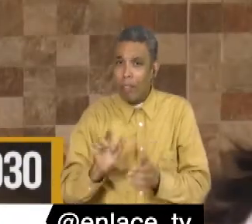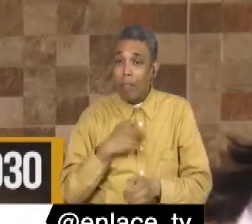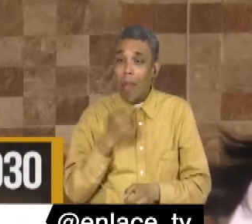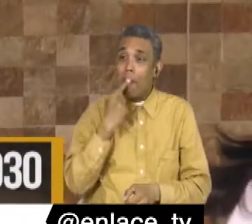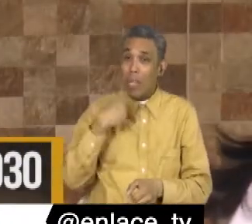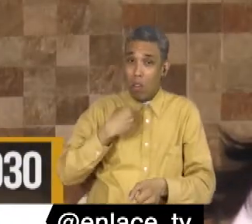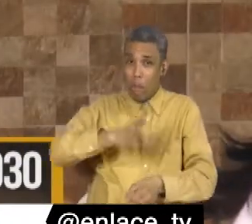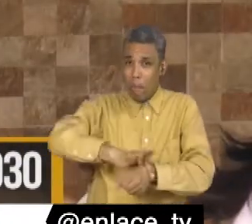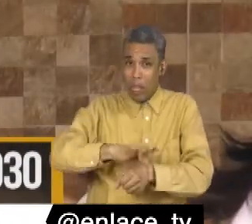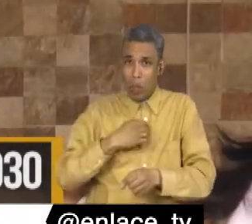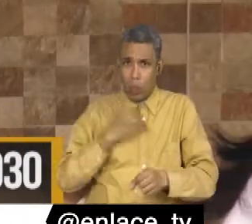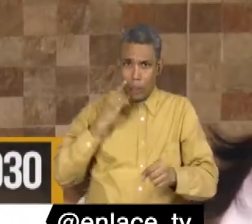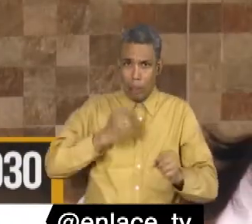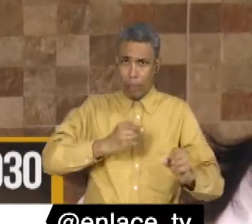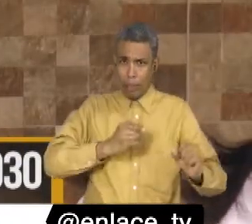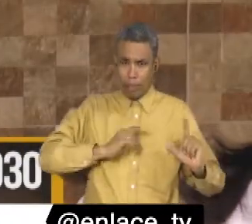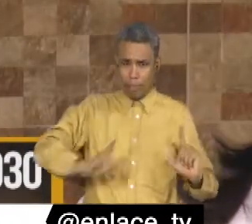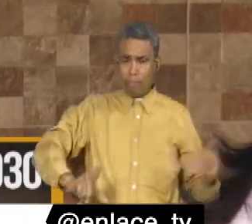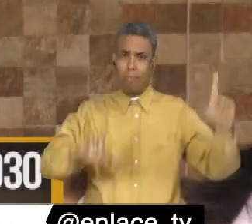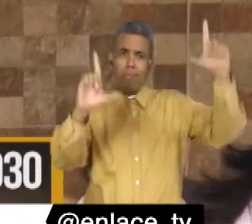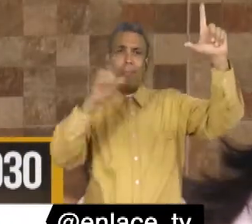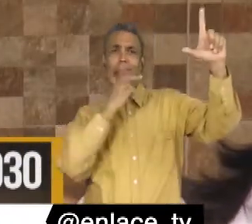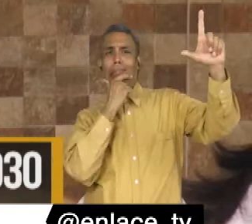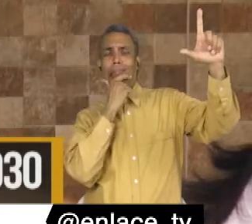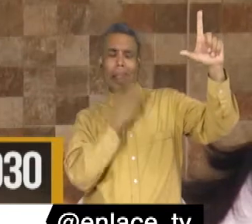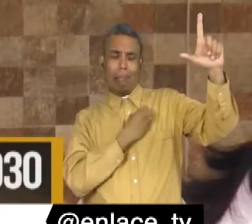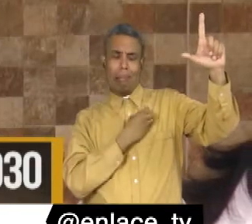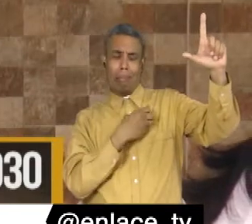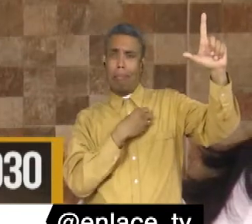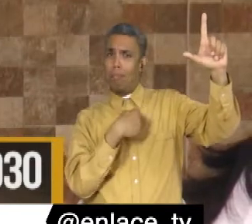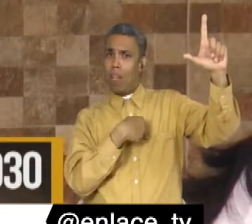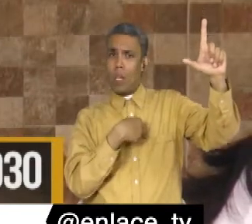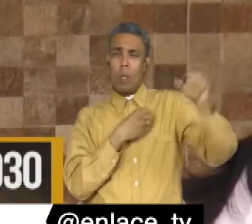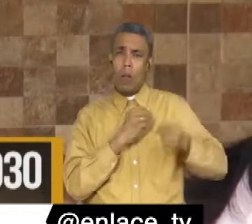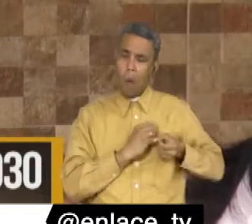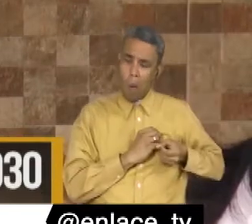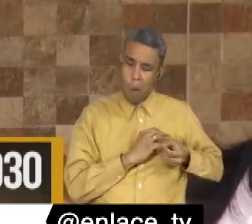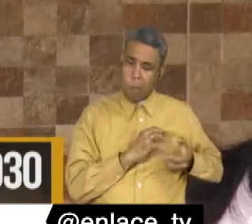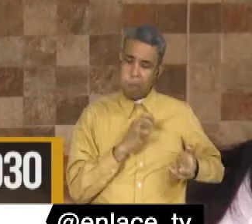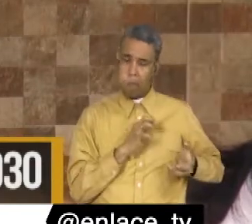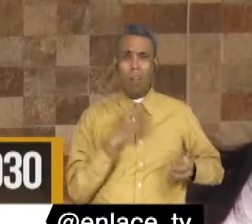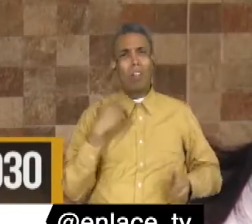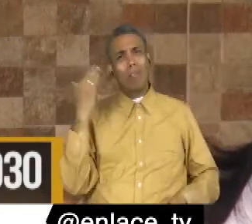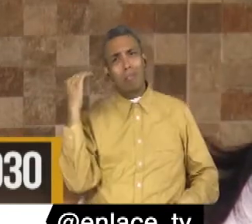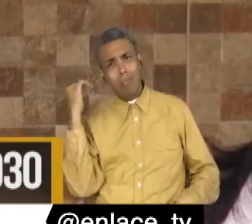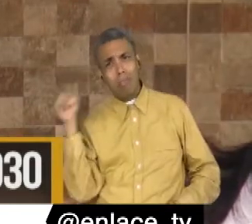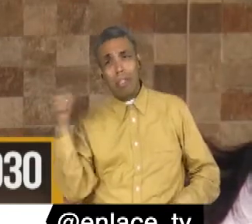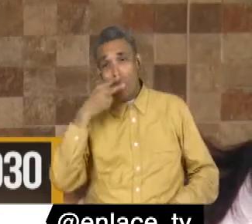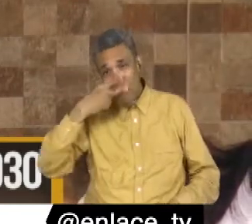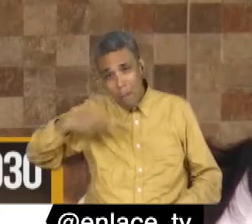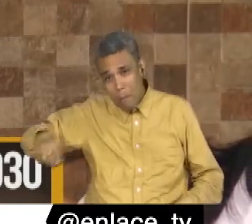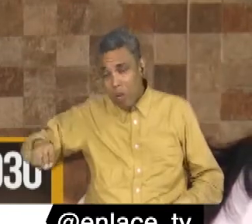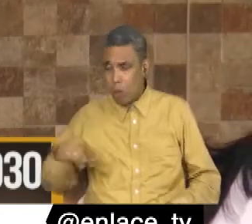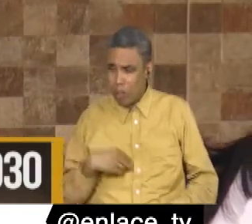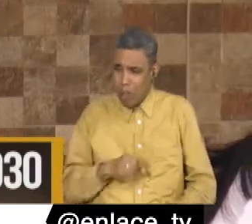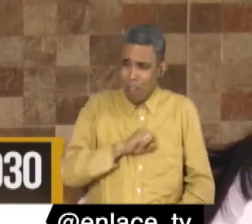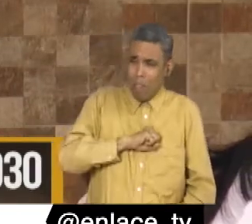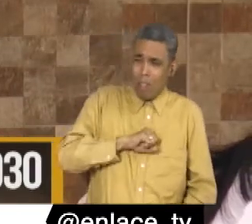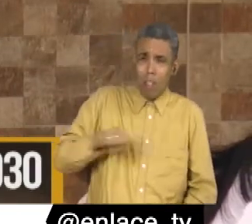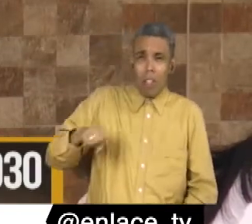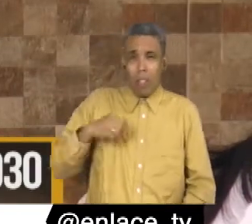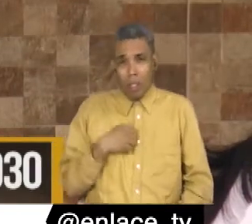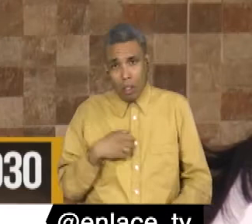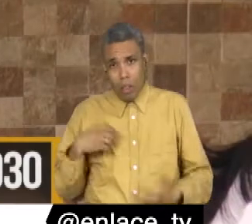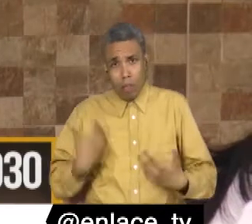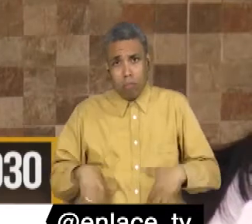tuvo un susto, me colocó morado, pero yo en ningún momento pensé yo que lo llevé a la clínica así automáticamente. Yo, no, el niño tiene un soplo, sí, el niño tiene